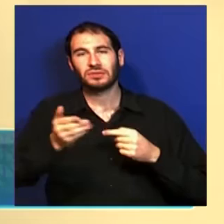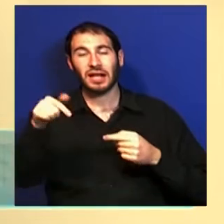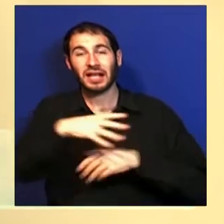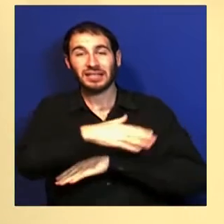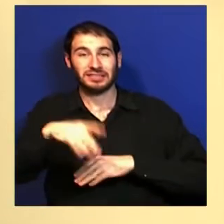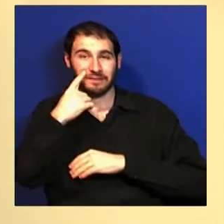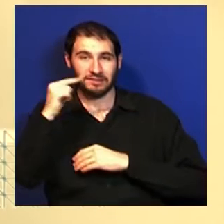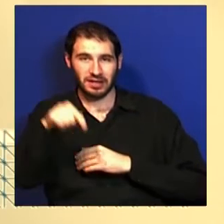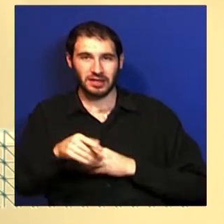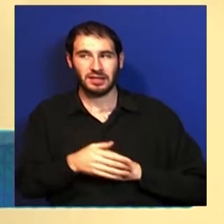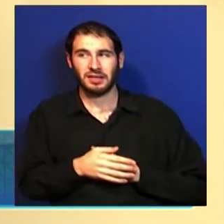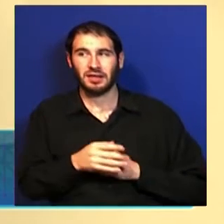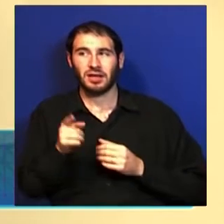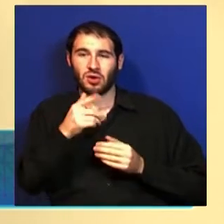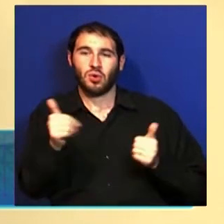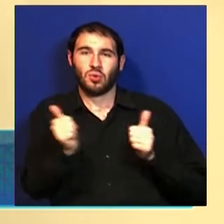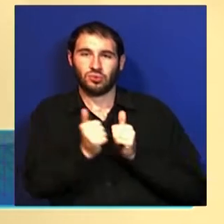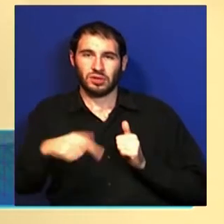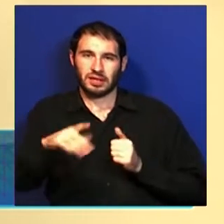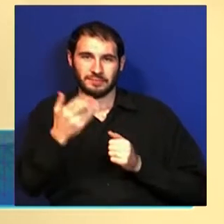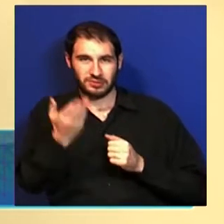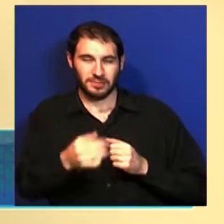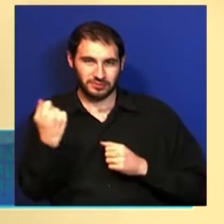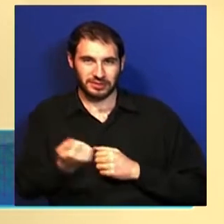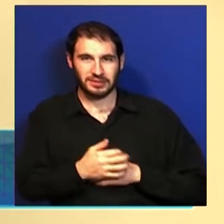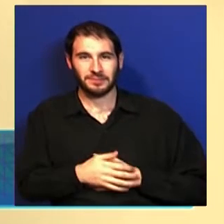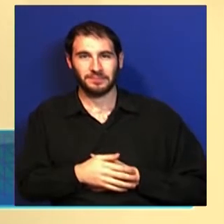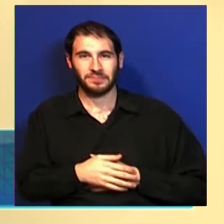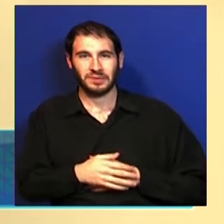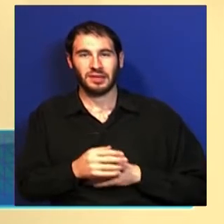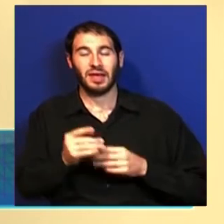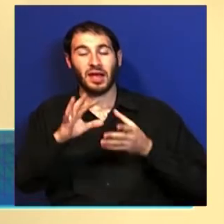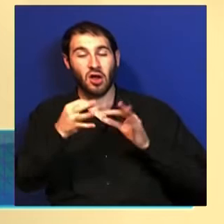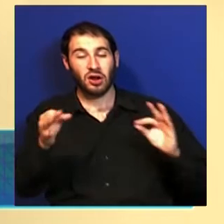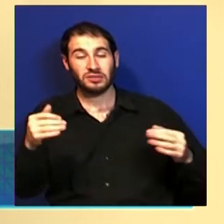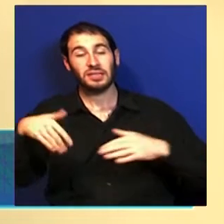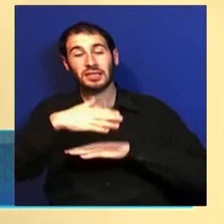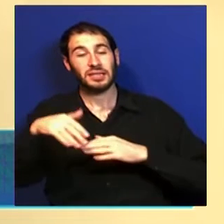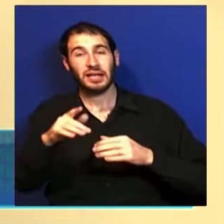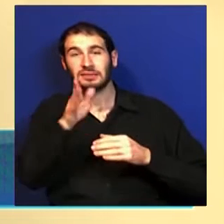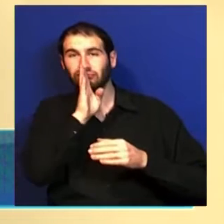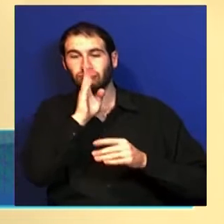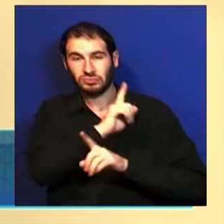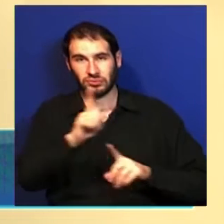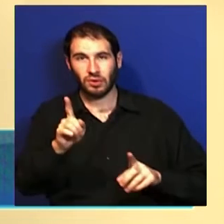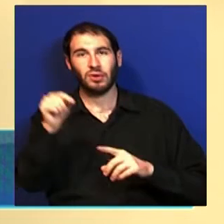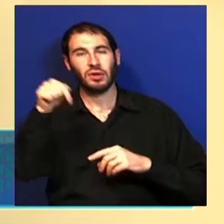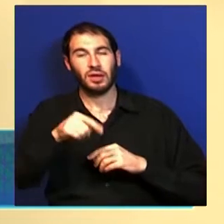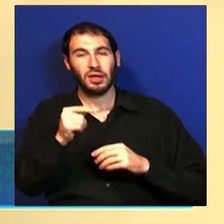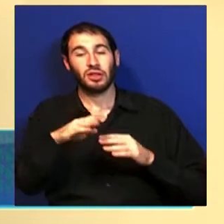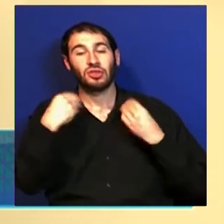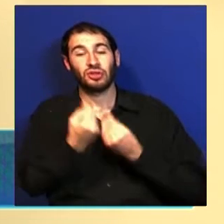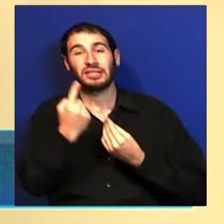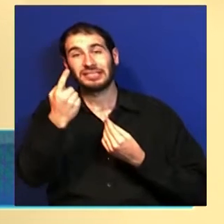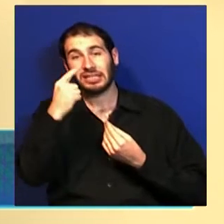situación de calle, con ellos justamente como protagonistas. Bajo el eslogan "Que la calle no se calle", ya han realizado